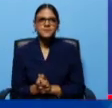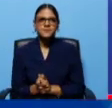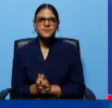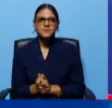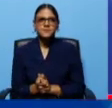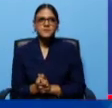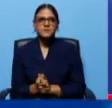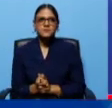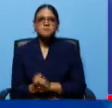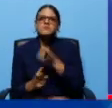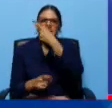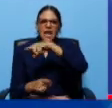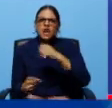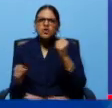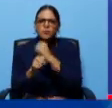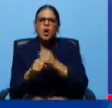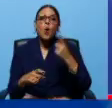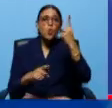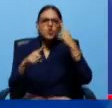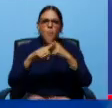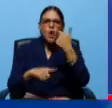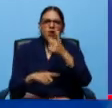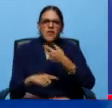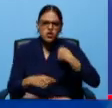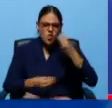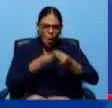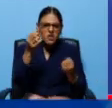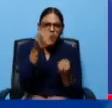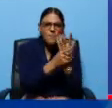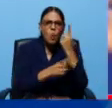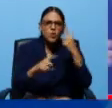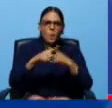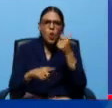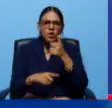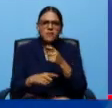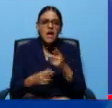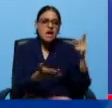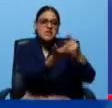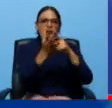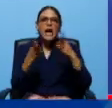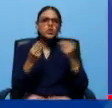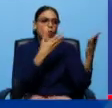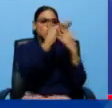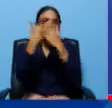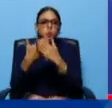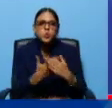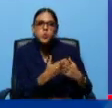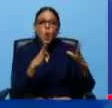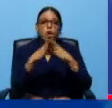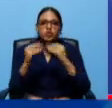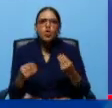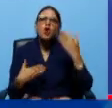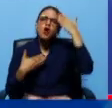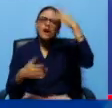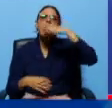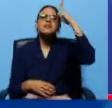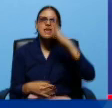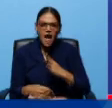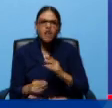Esa fórmula, porque con el 1x10, cuando yo creé el 1x10, empezaron a llegar todos los reportes. Digo yo, gracias a